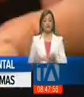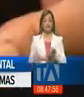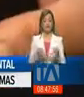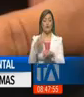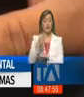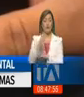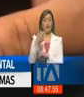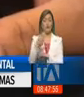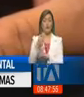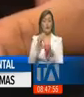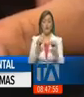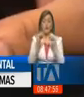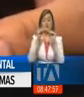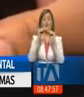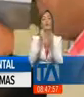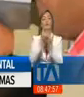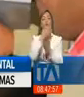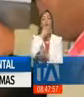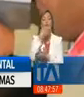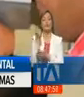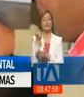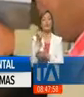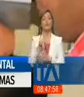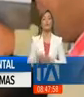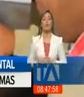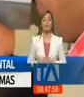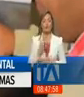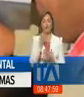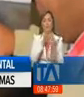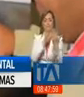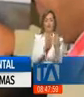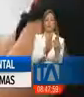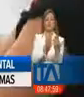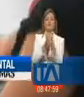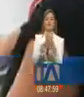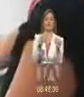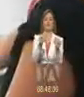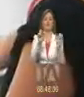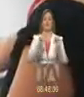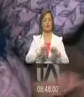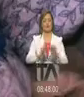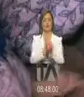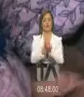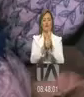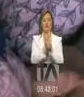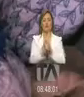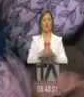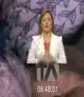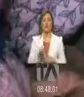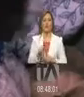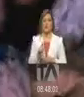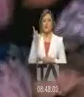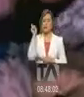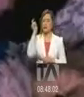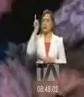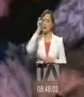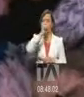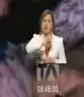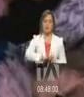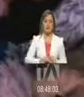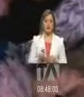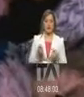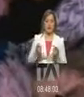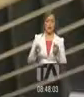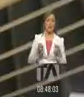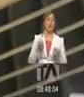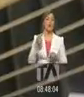actividades diarias también puede ayudar a mejorar la capacidad de afrontar los problemas. Sin embargo, si usted detecta que atraviesa por una situación que está